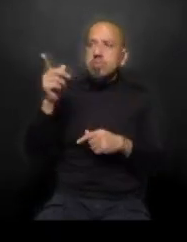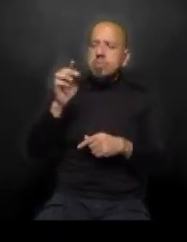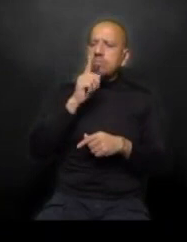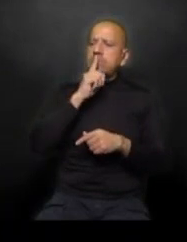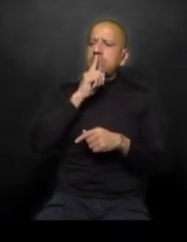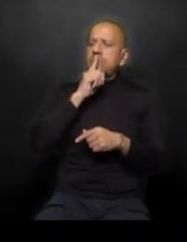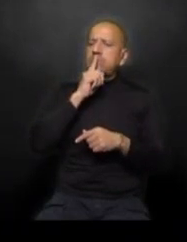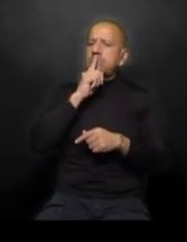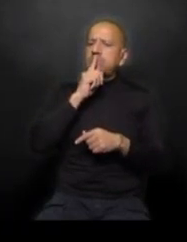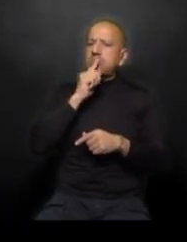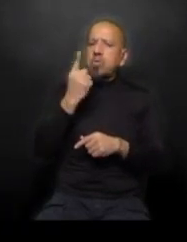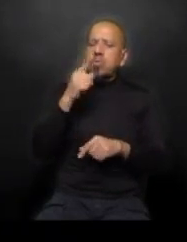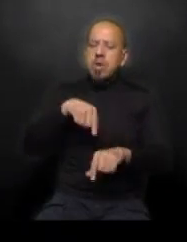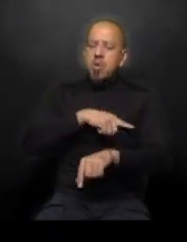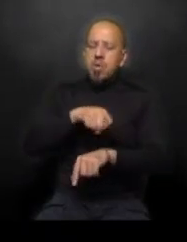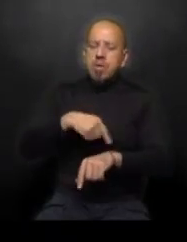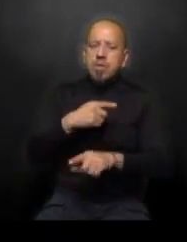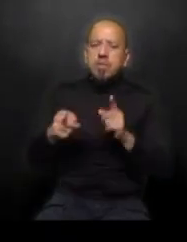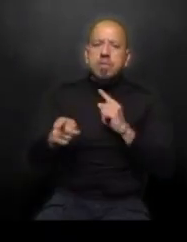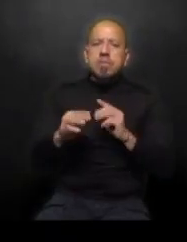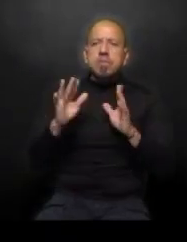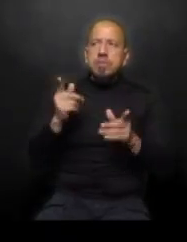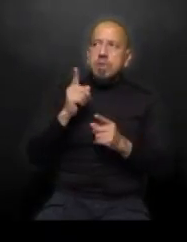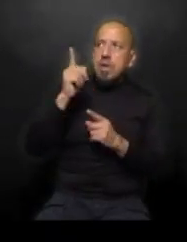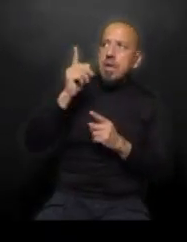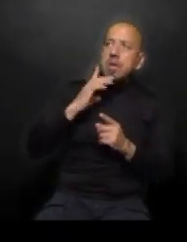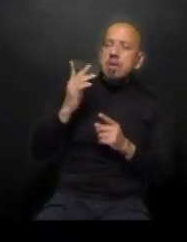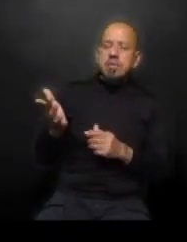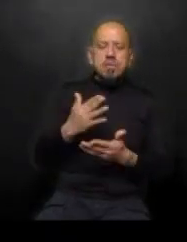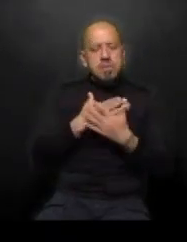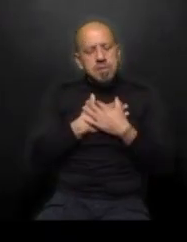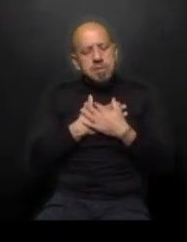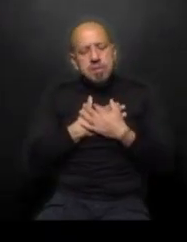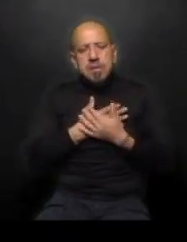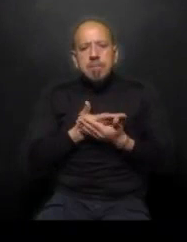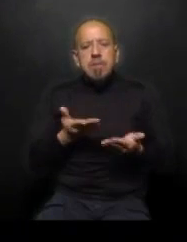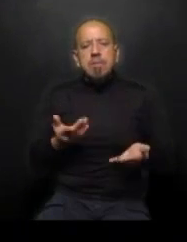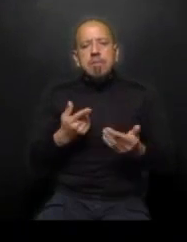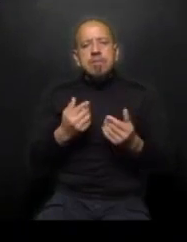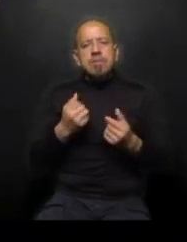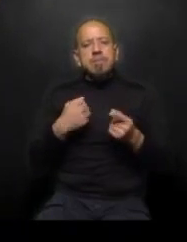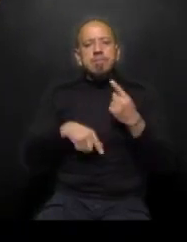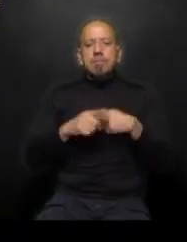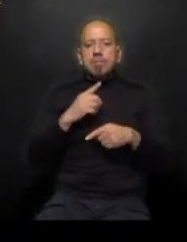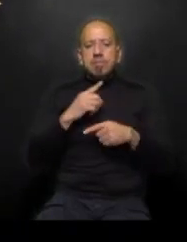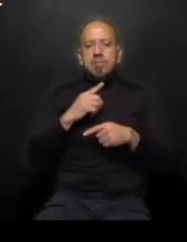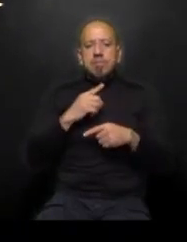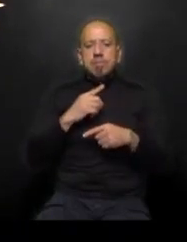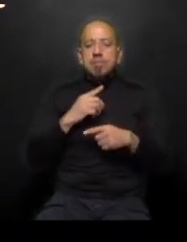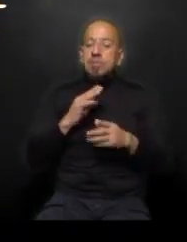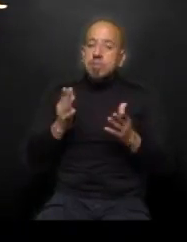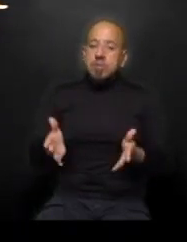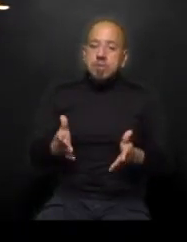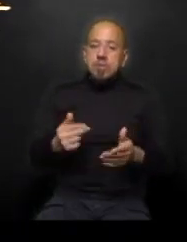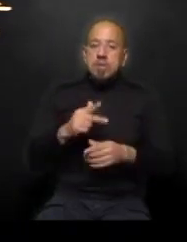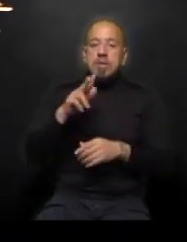Desde hacía una hora él por su parte la amaba profundamente sin darlo a conocer durante